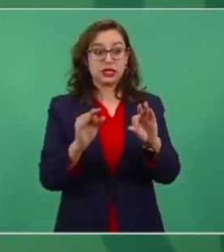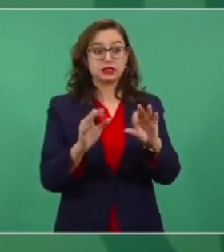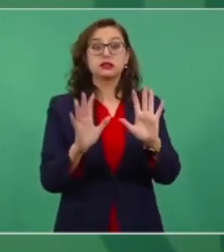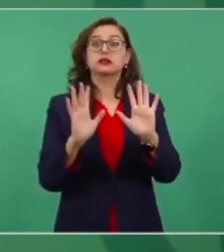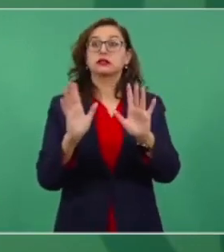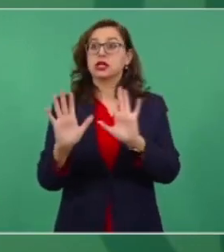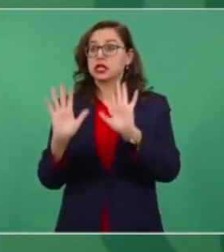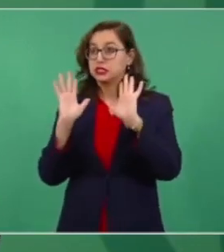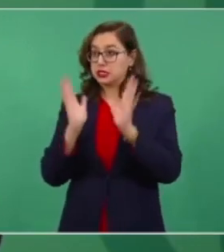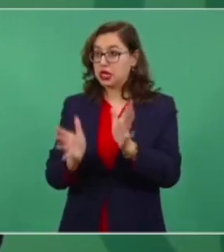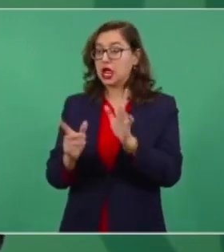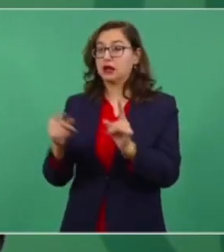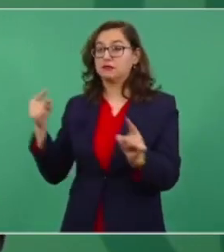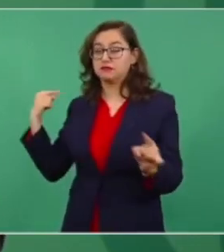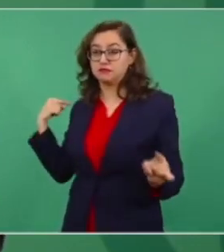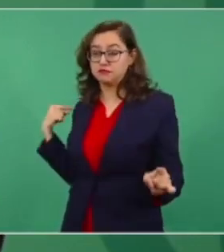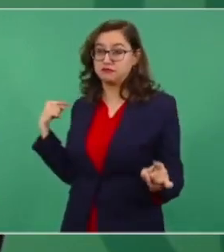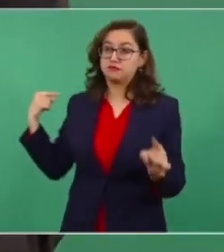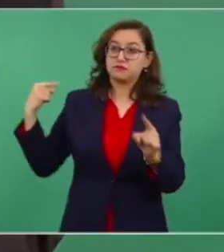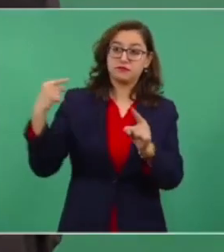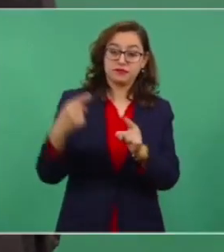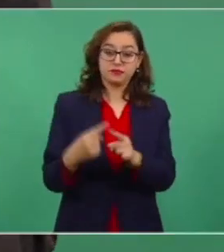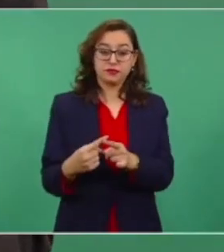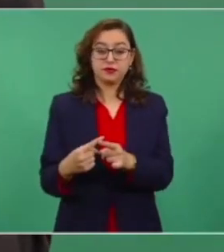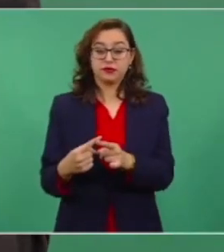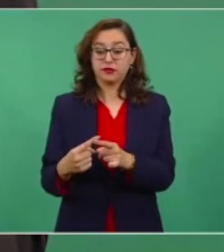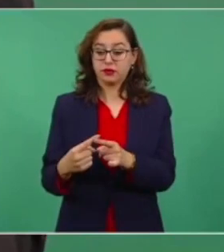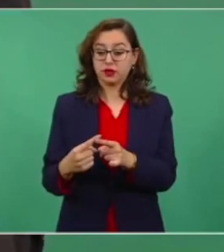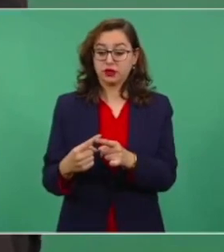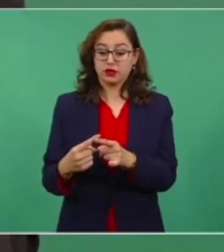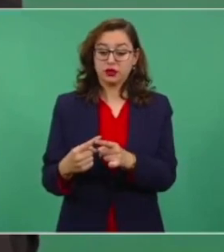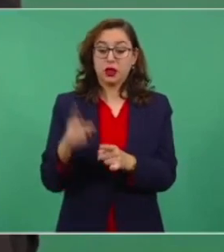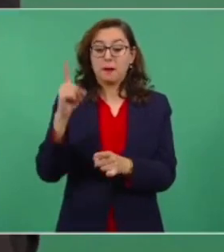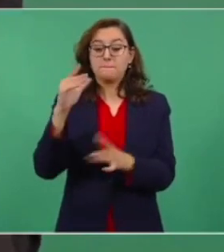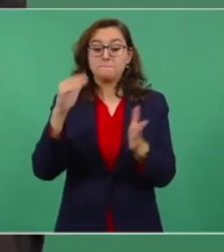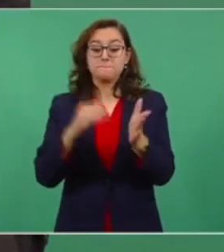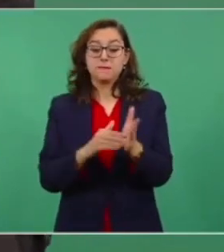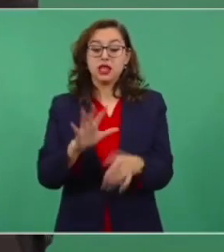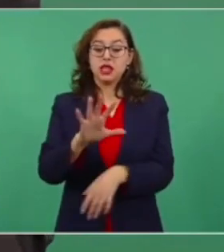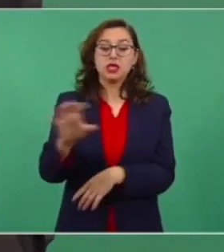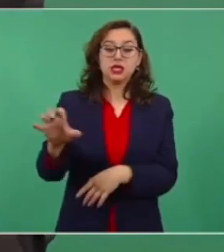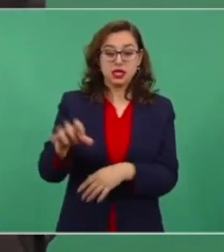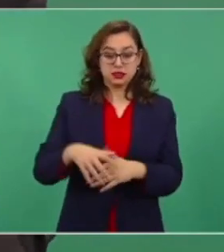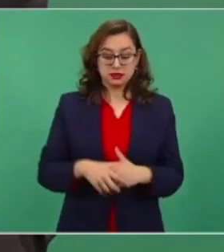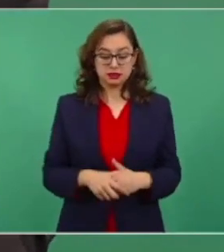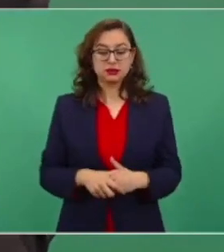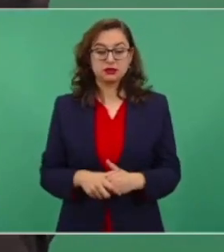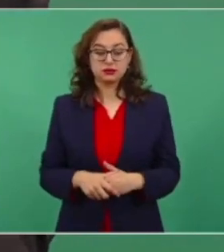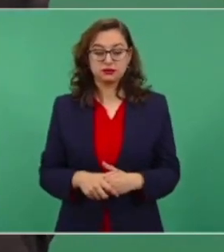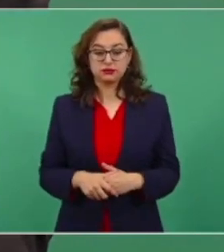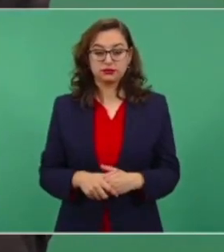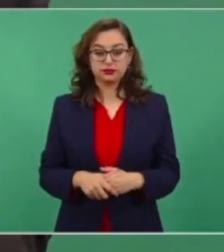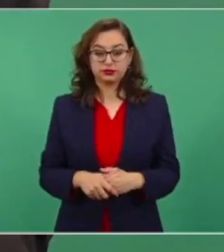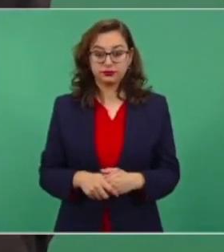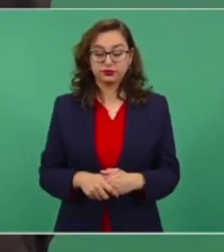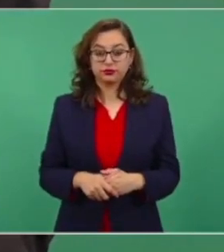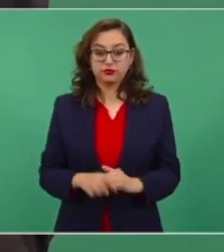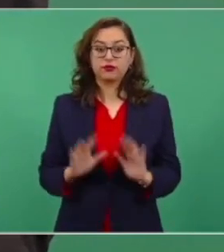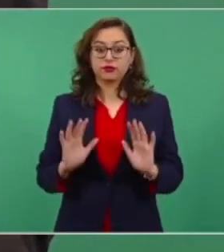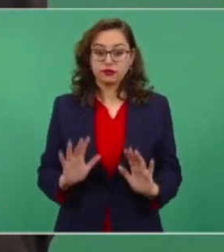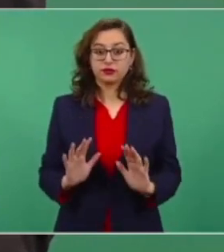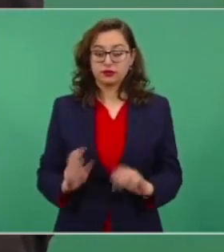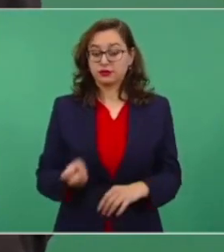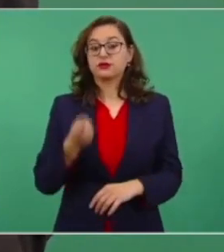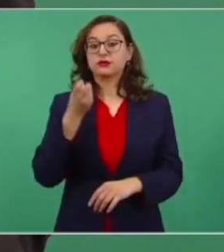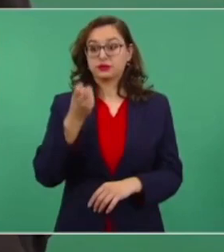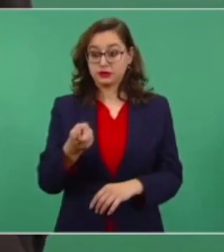llevamos construidas alrededor de 1.500. Y eso que contamos